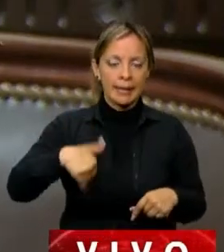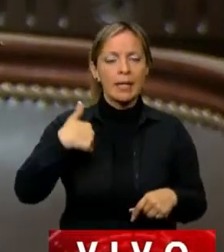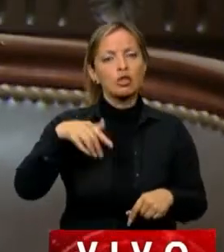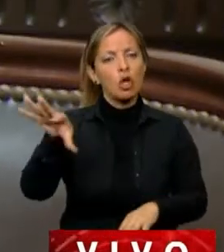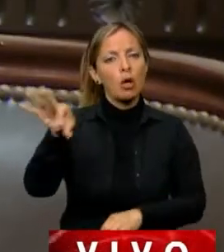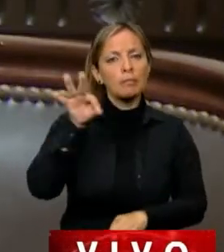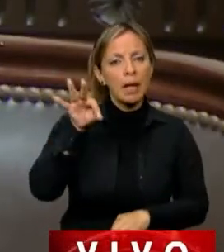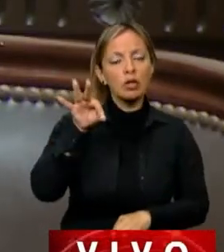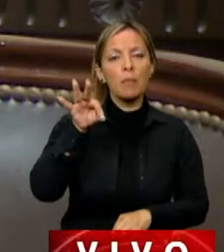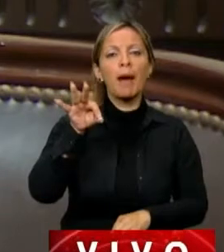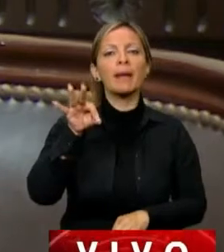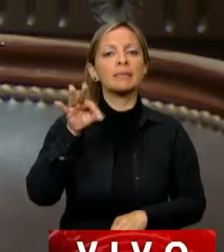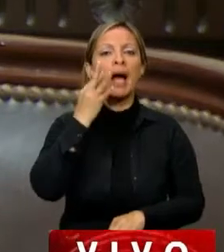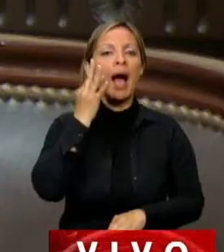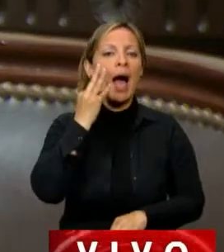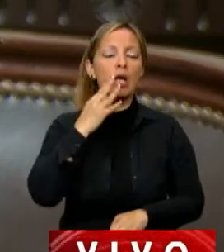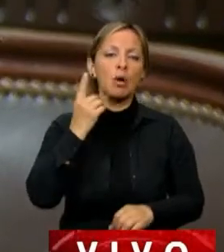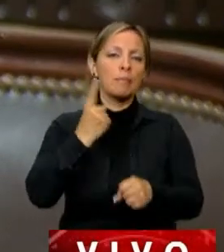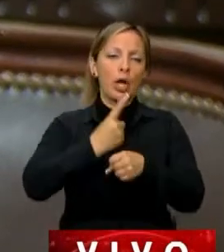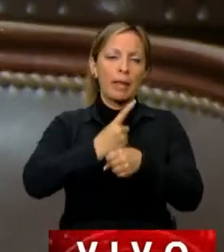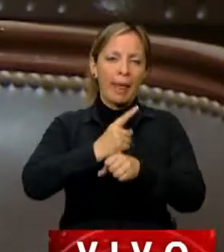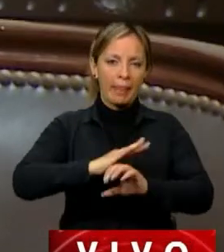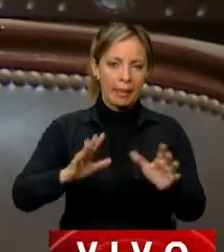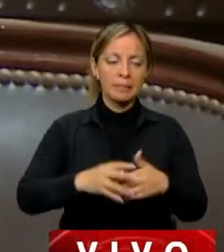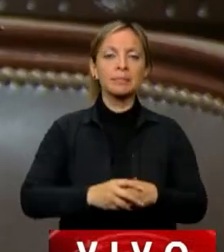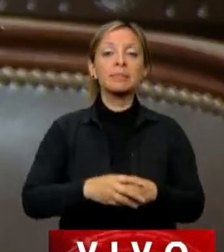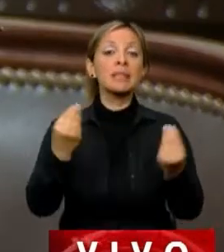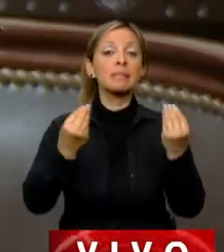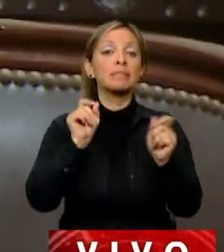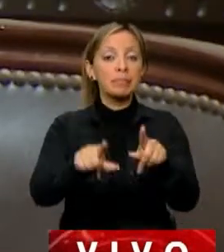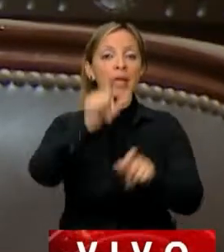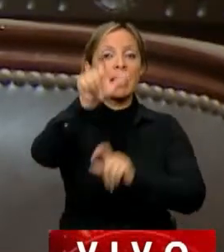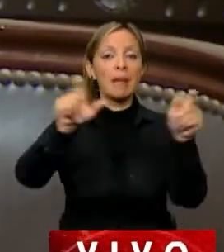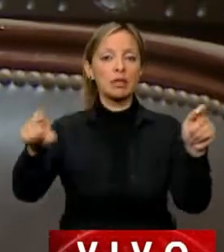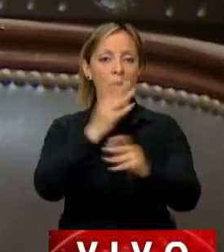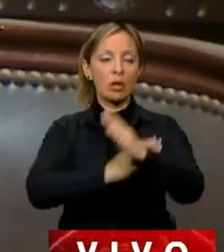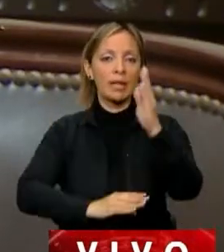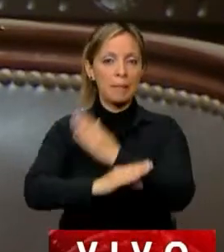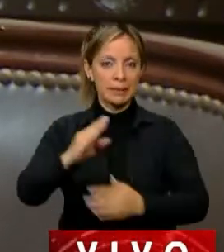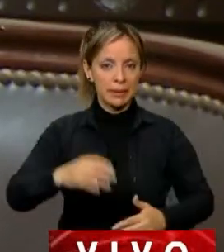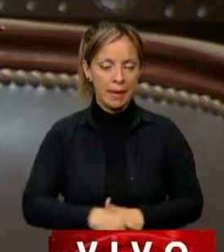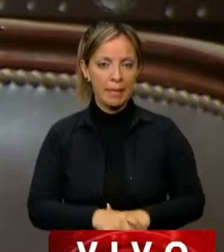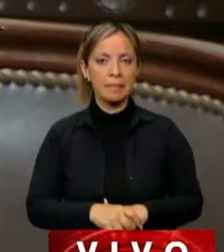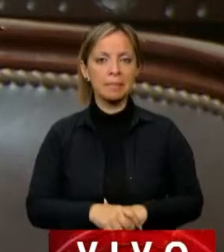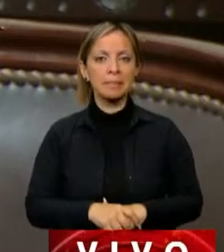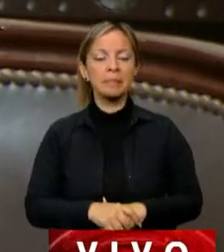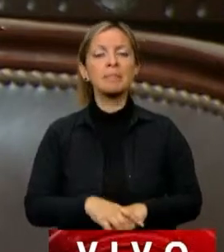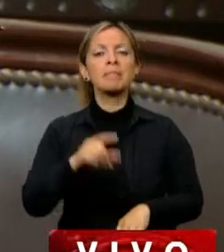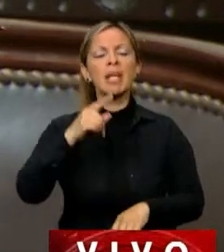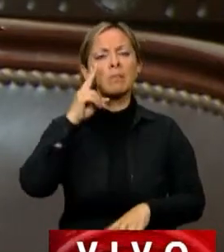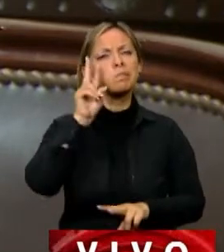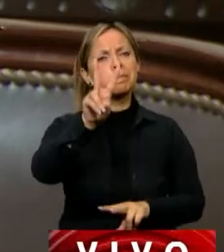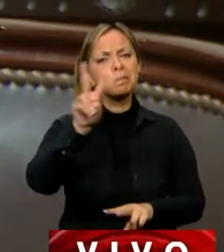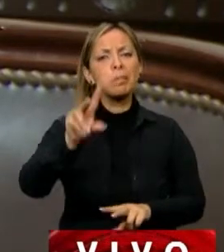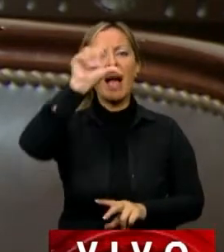referir simplemente a algo prioritario, que es la de las personas con discapacidad. Hemos visto a lo largo y a lo